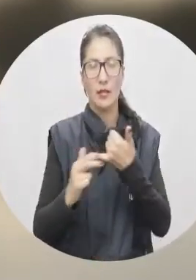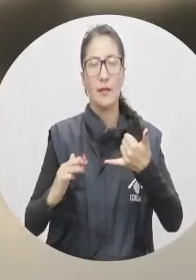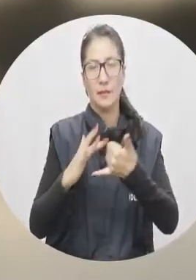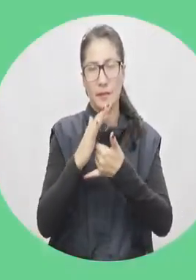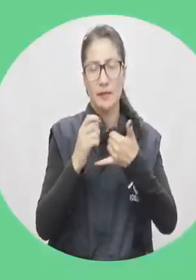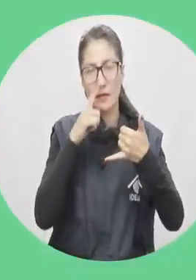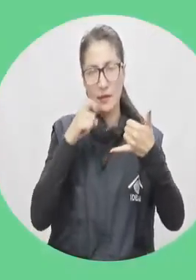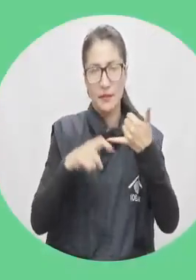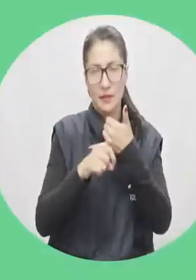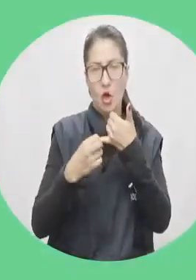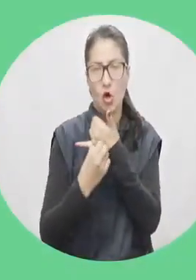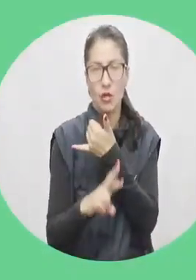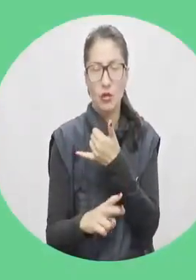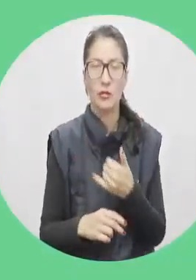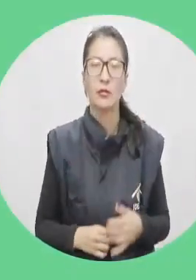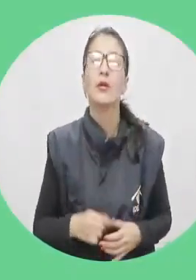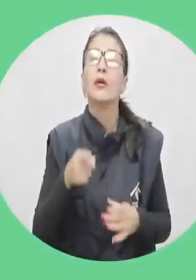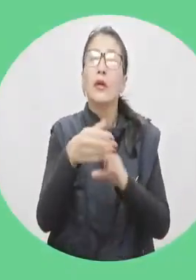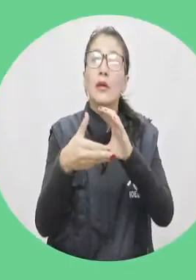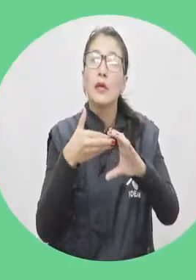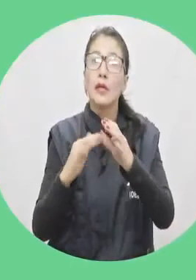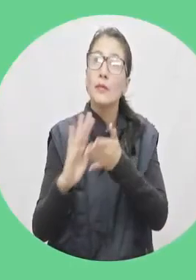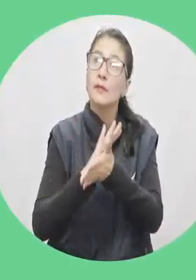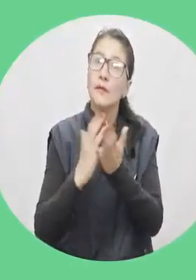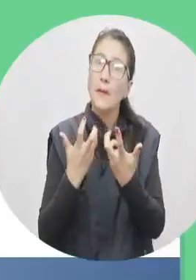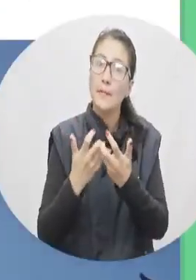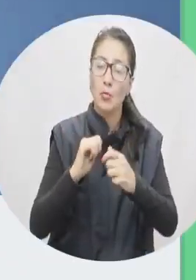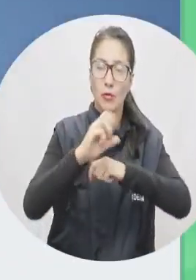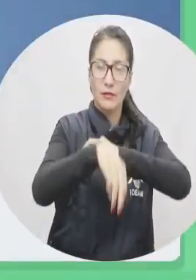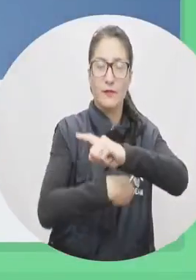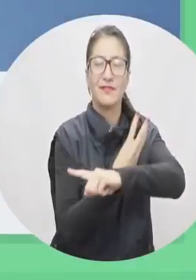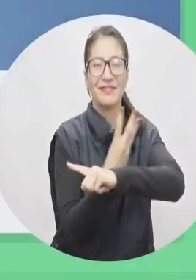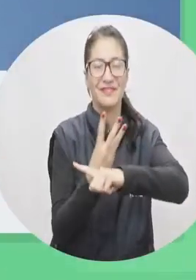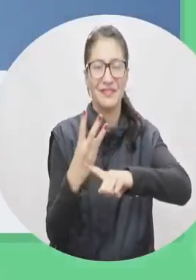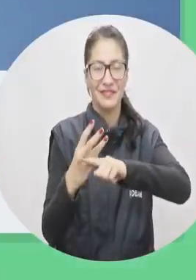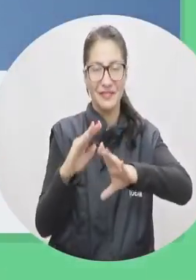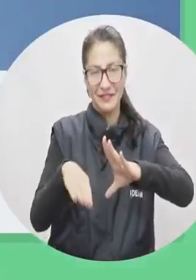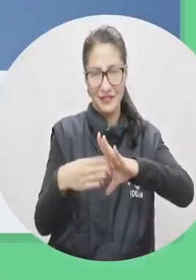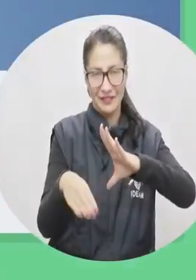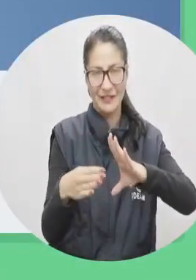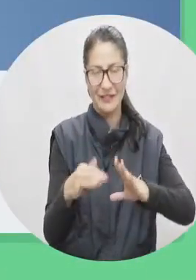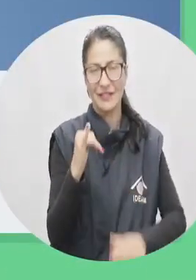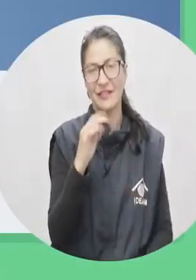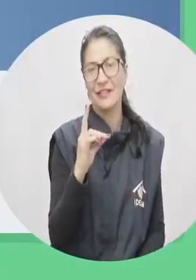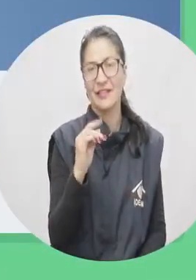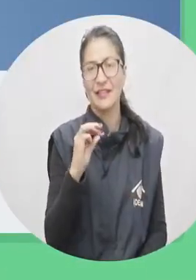Amazónica y Orinoquía. Para mayor información sobre el pronóstico del tiempo, visítenos en